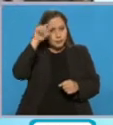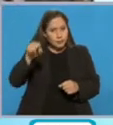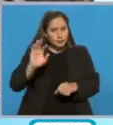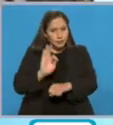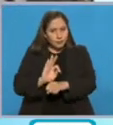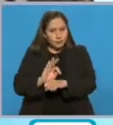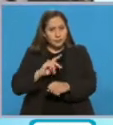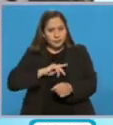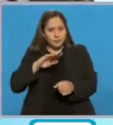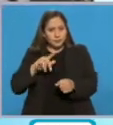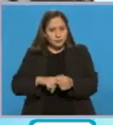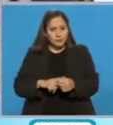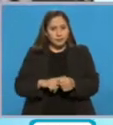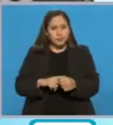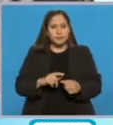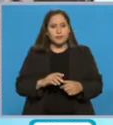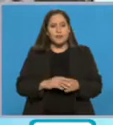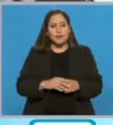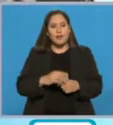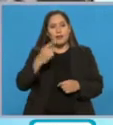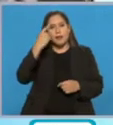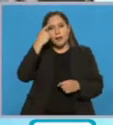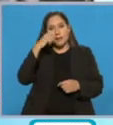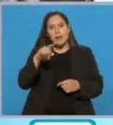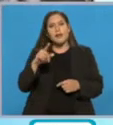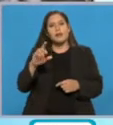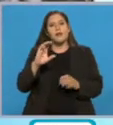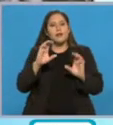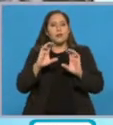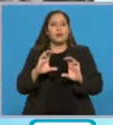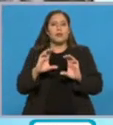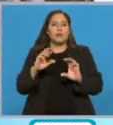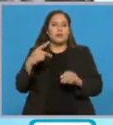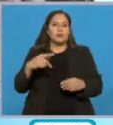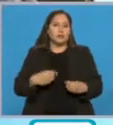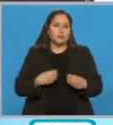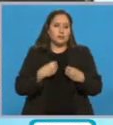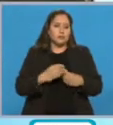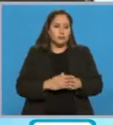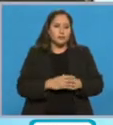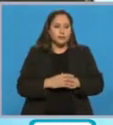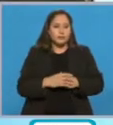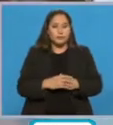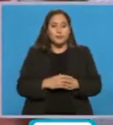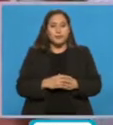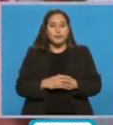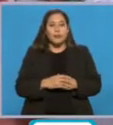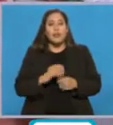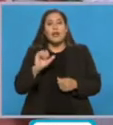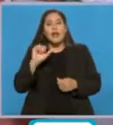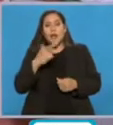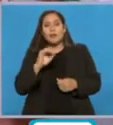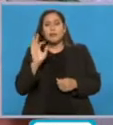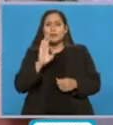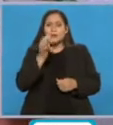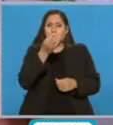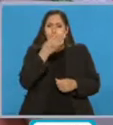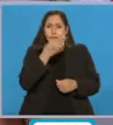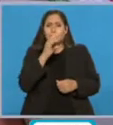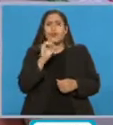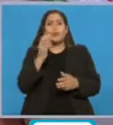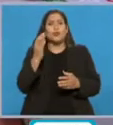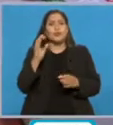de nuestros animales de compañía para, pues, tratar de cuidar su vida. Y también en caso de que estén tomando algún medicamento o que tengan